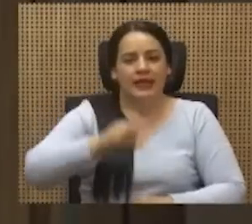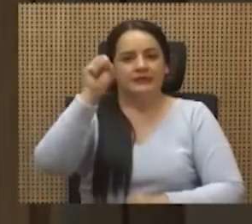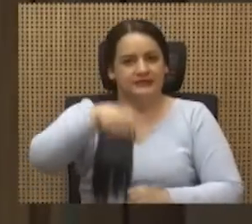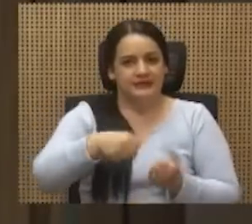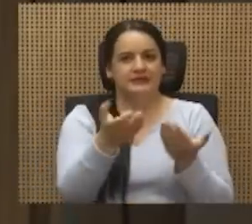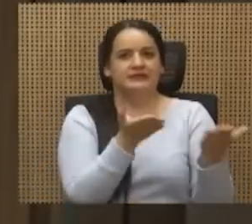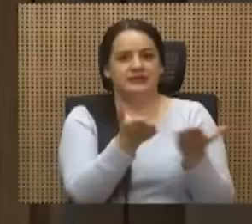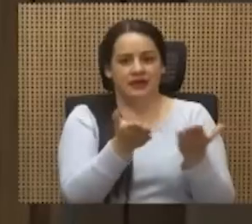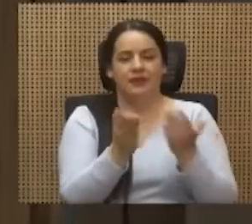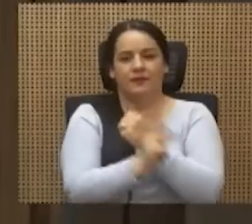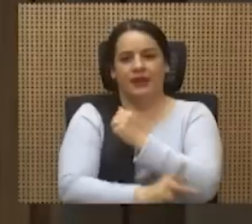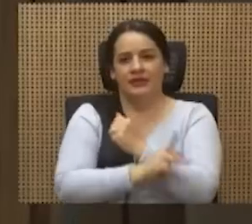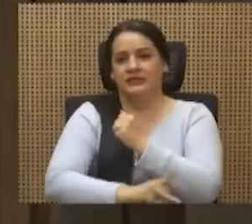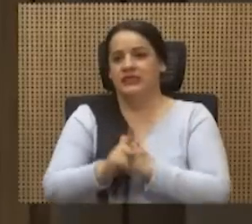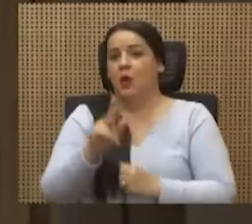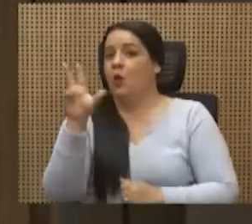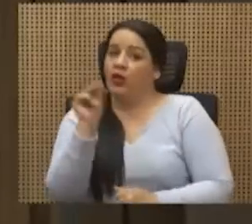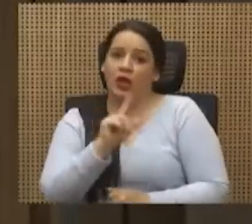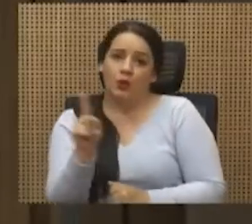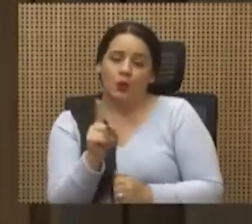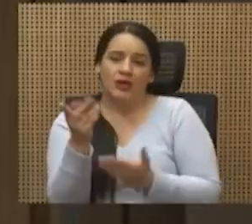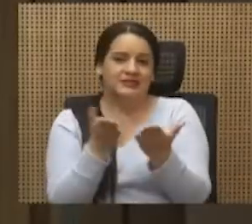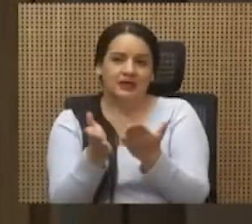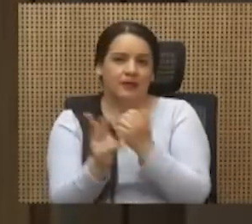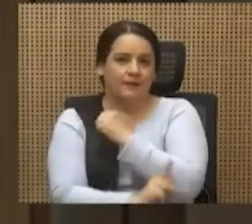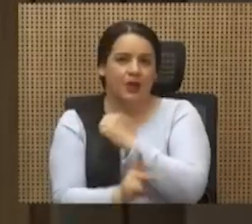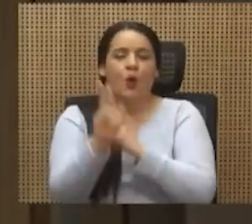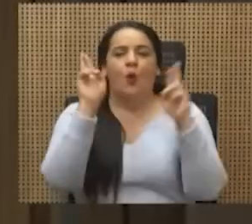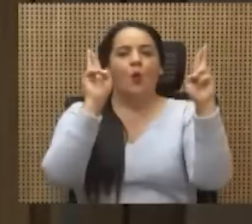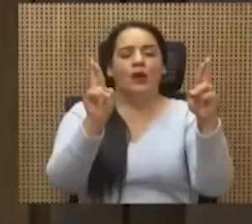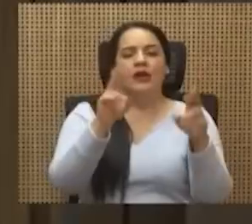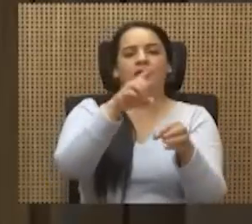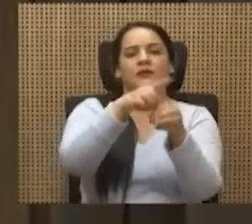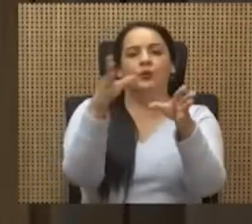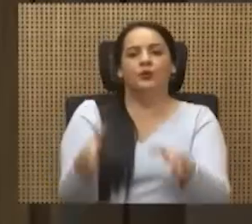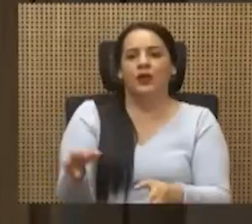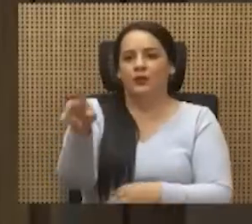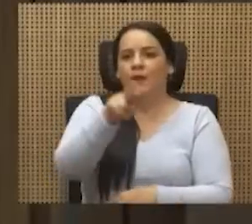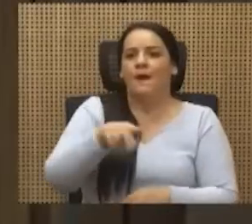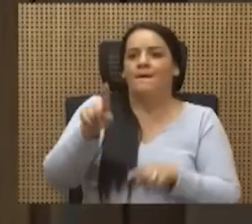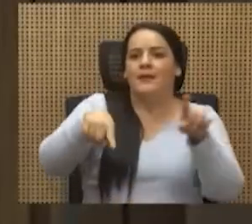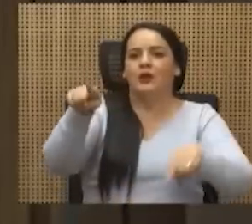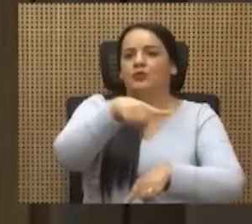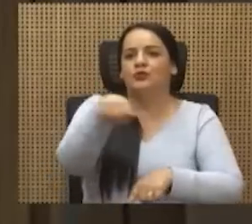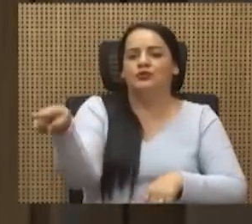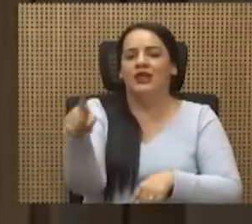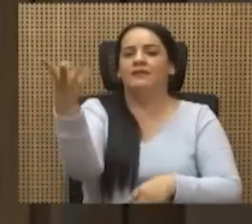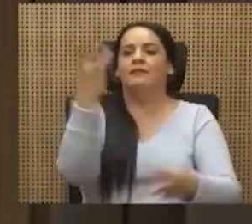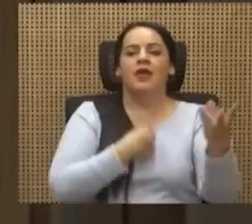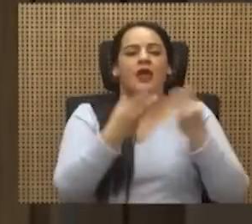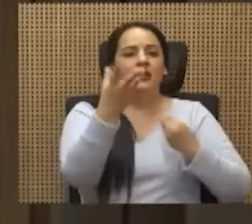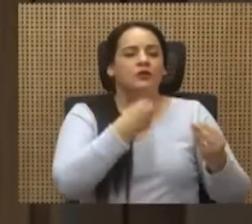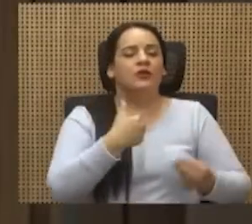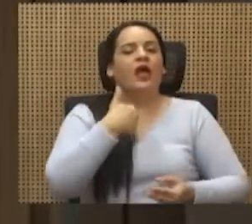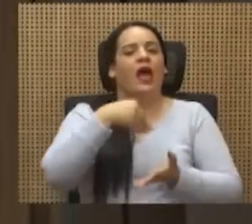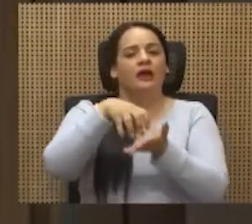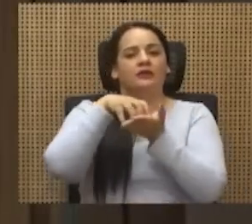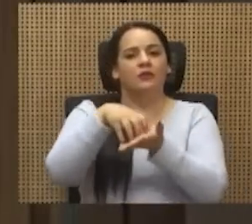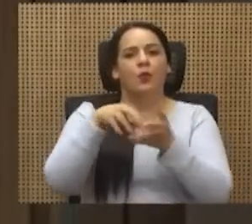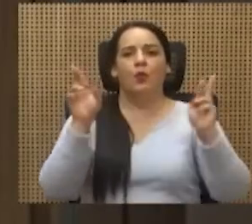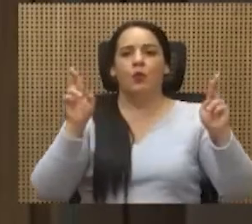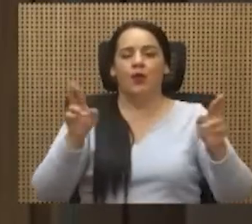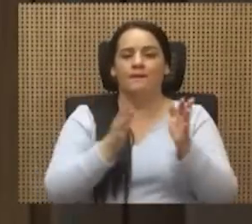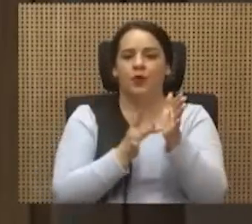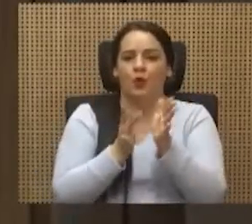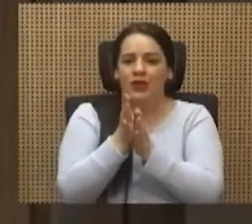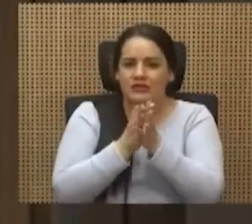o de que no le sirve al país y ojalá compañeros diputados a mí varios de ustedes me han dicho yo también tengo dudas Ojalá aprovechemos